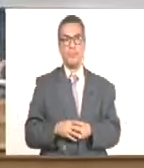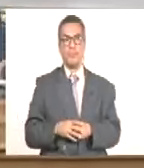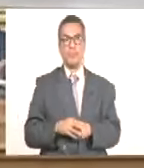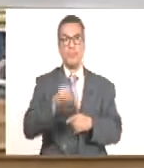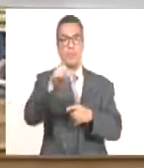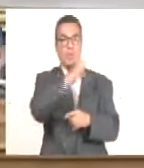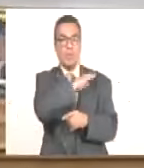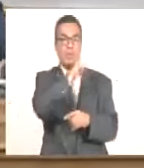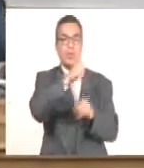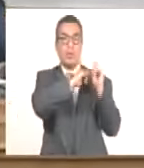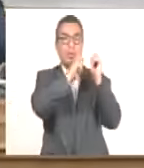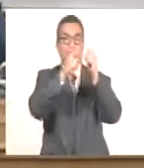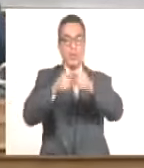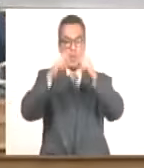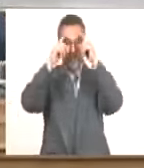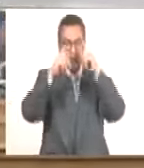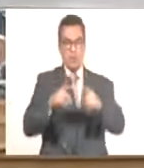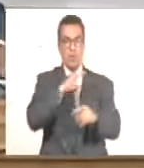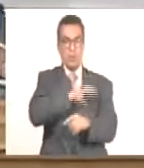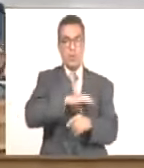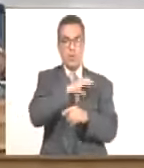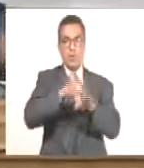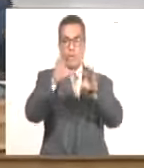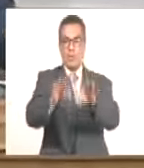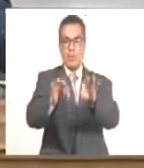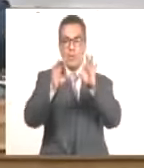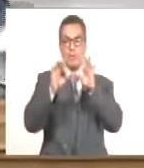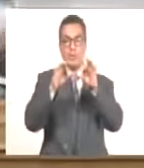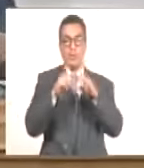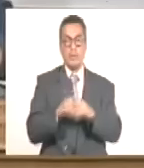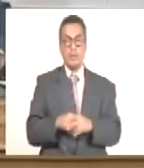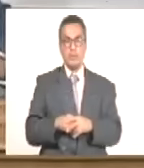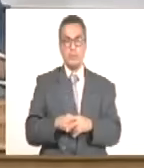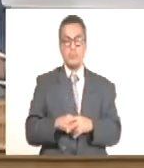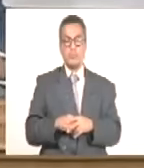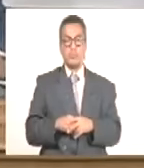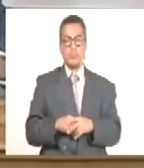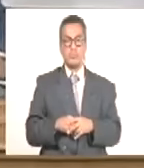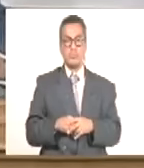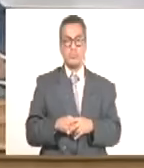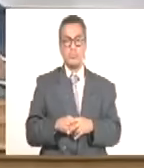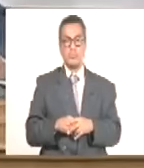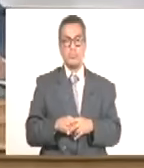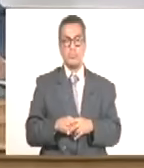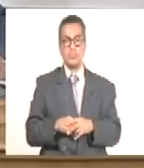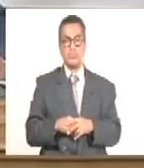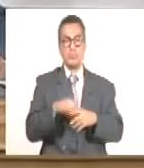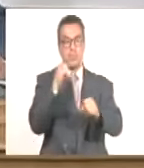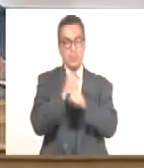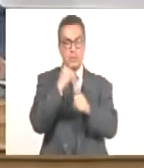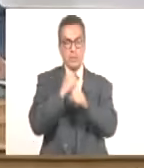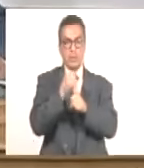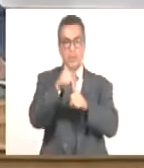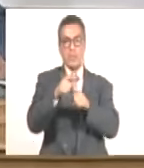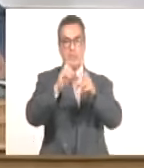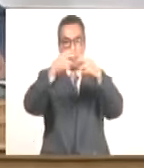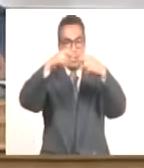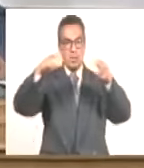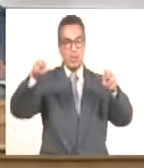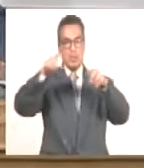Esta Junta Directiva ha decidido la conformación de una comisión especial para que trabaje en el